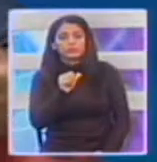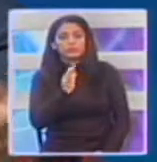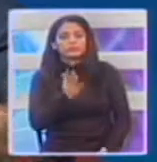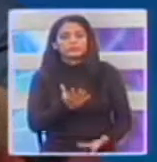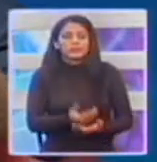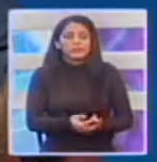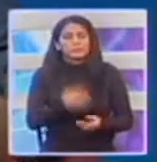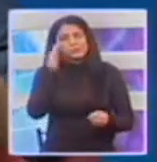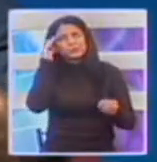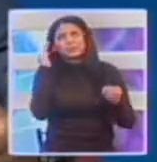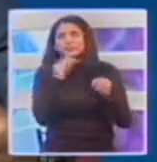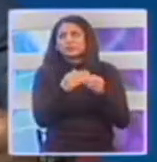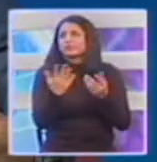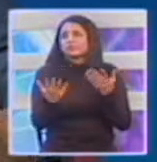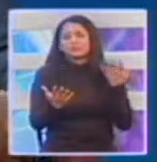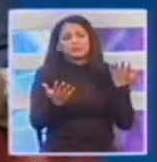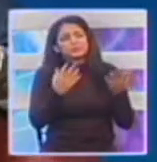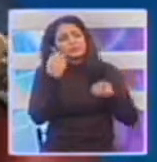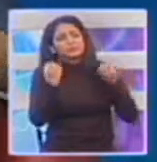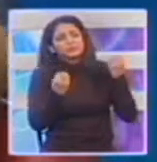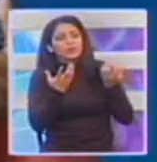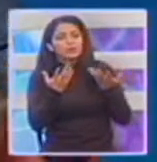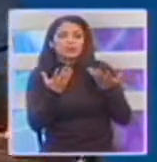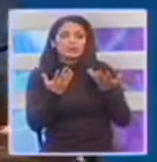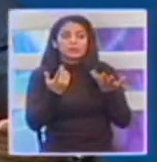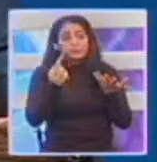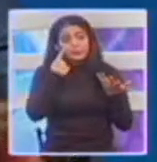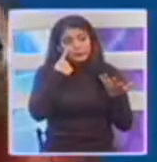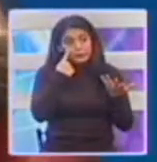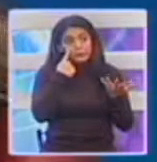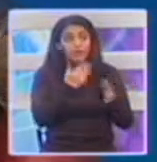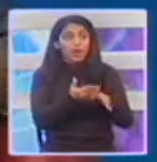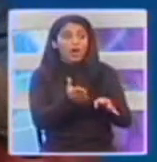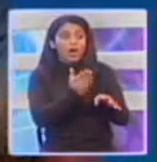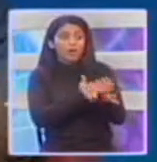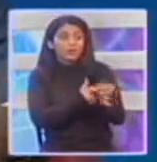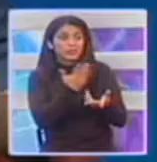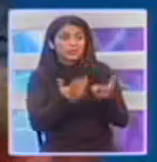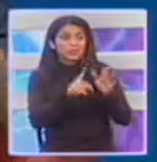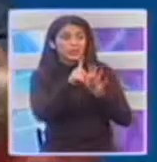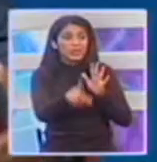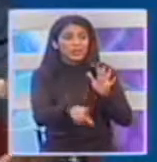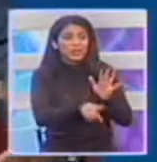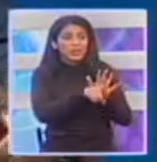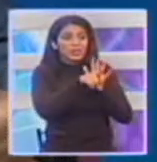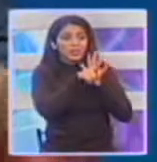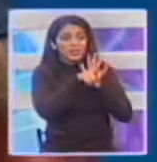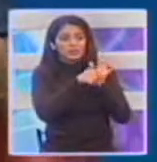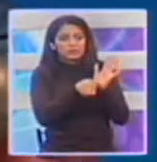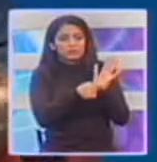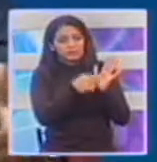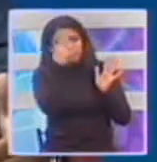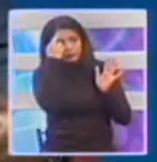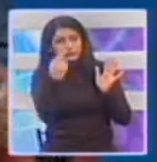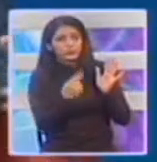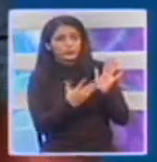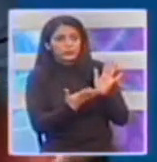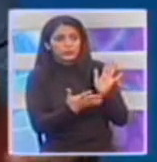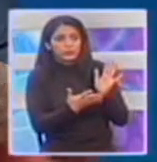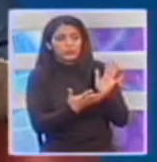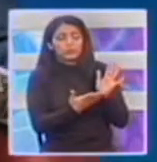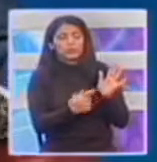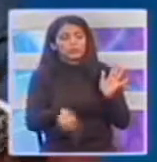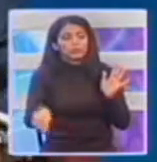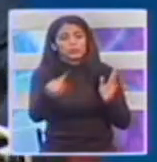determinar si existe o no la vulneración a la el reglamento que estipula la obligatoriedad de